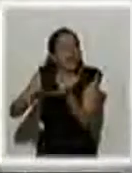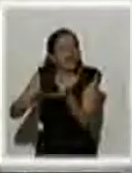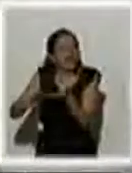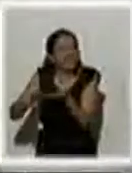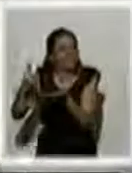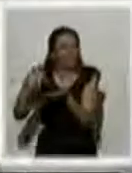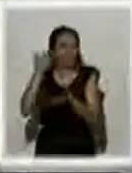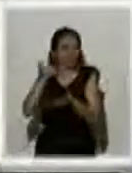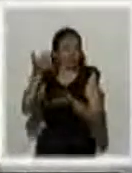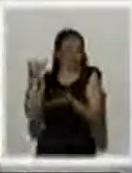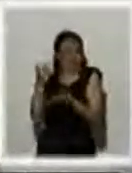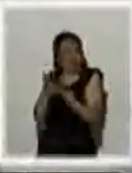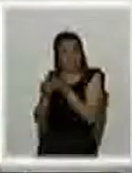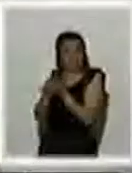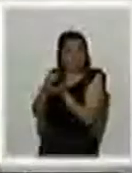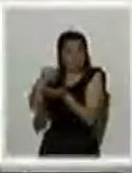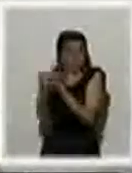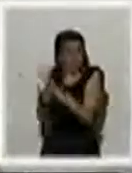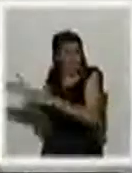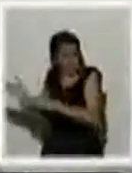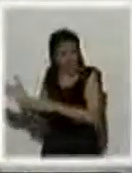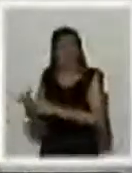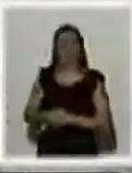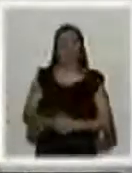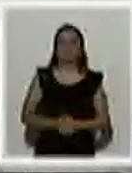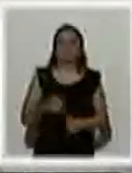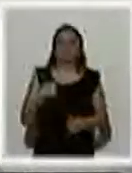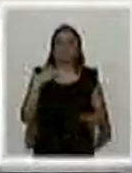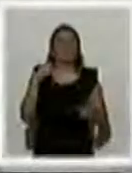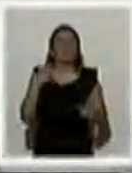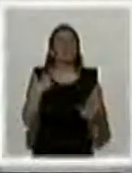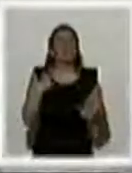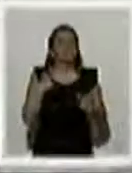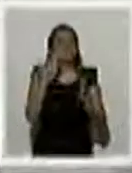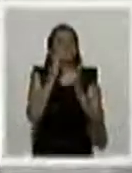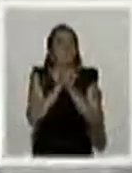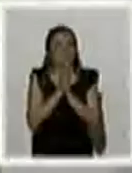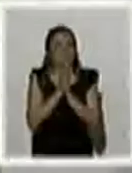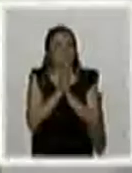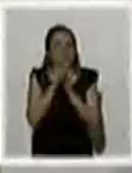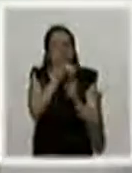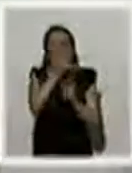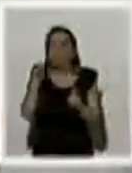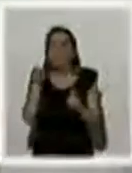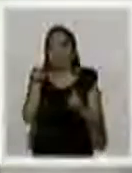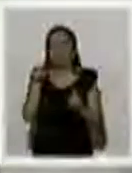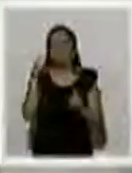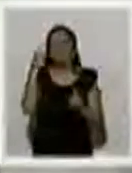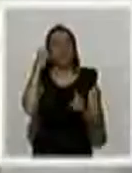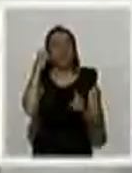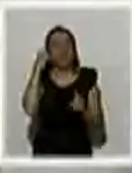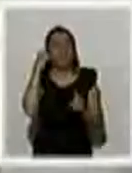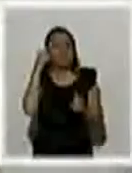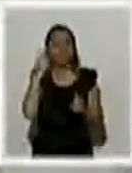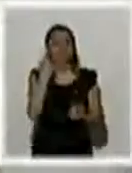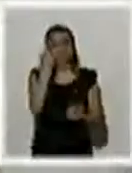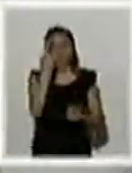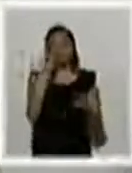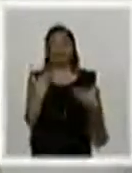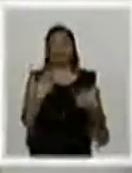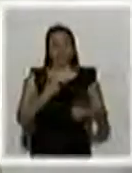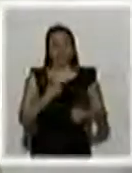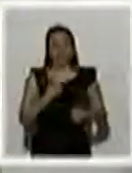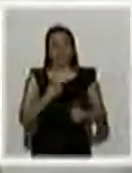pido de que ustedes consideren que uno de esos diputados pueda ser de Coalición Cívica y pueda formar parte